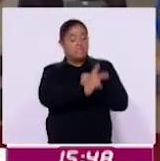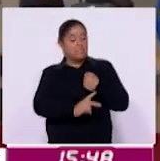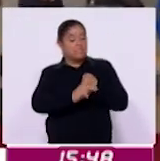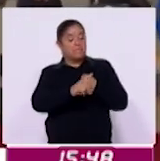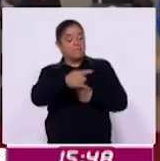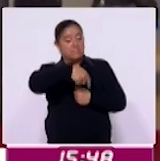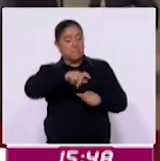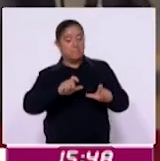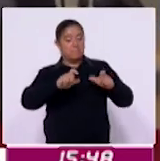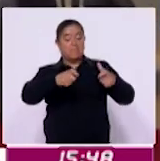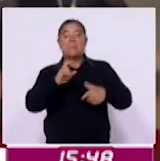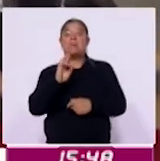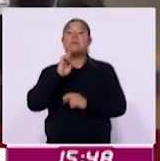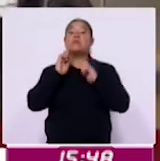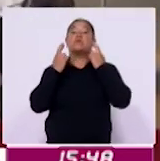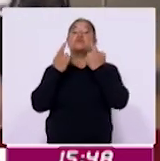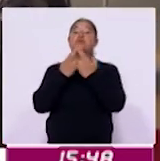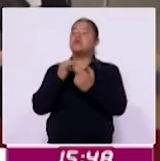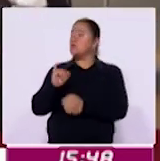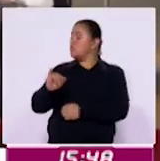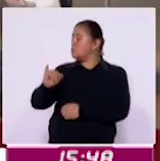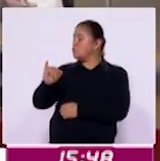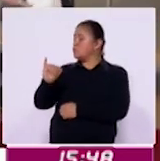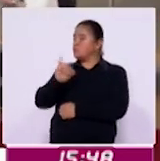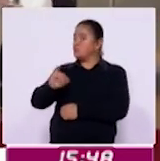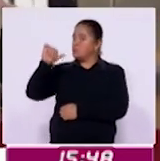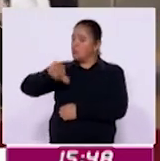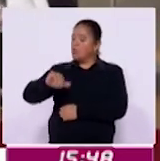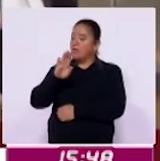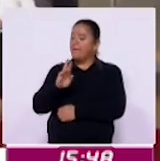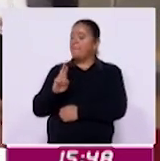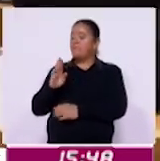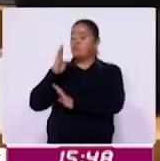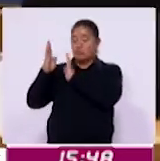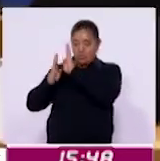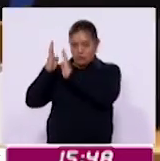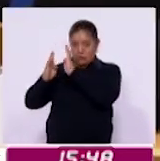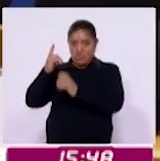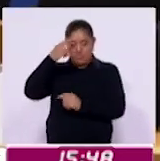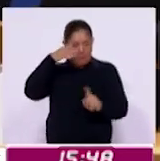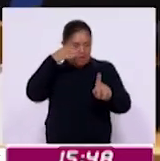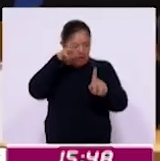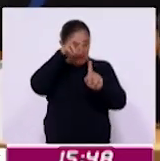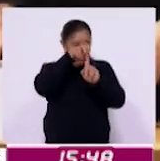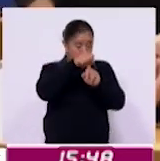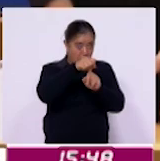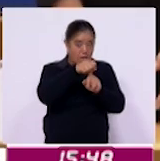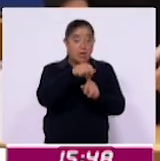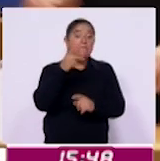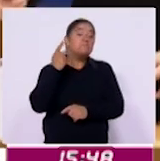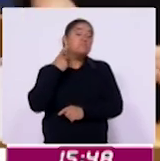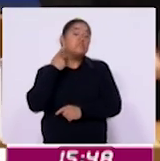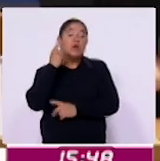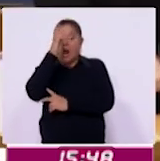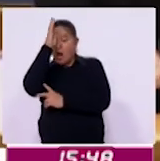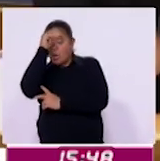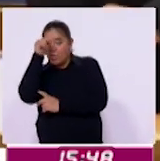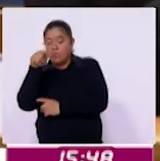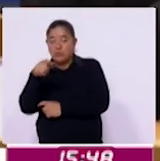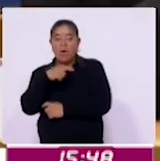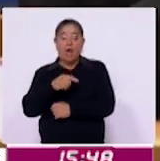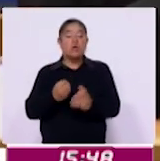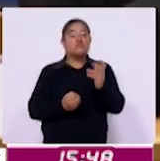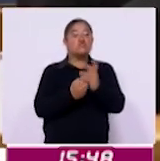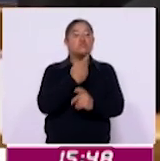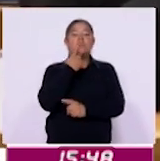estaban reunidos el jueves en Bruselas con el objetivo de adoptar el acuerdo político que prevé un segundo mandato de la alemana Ursula von der